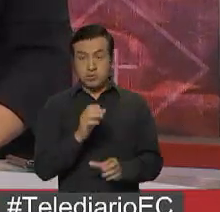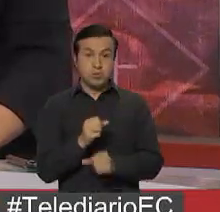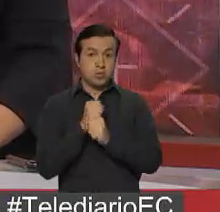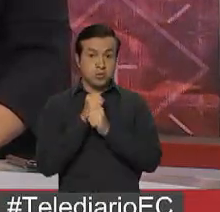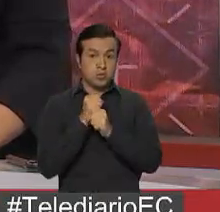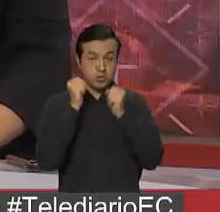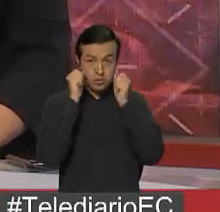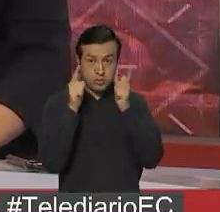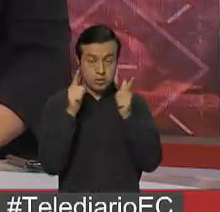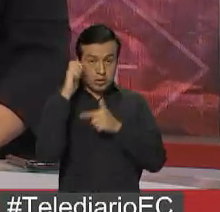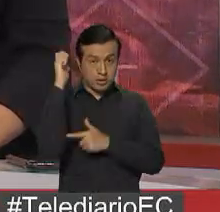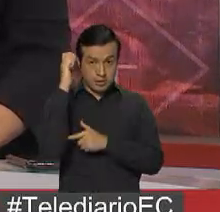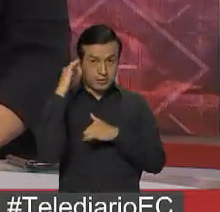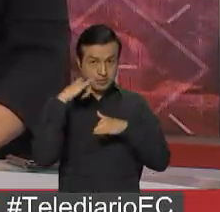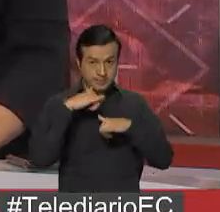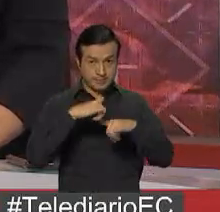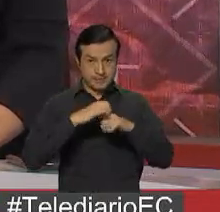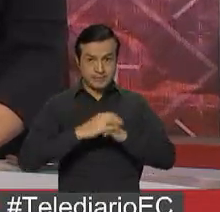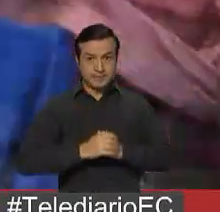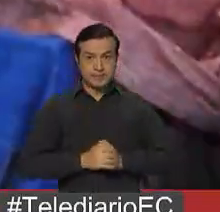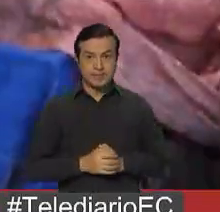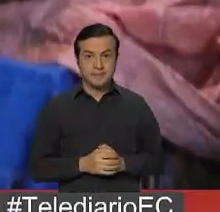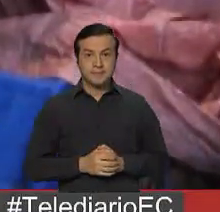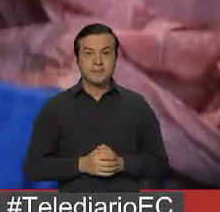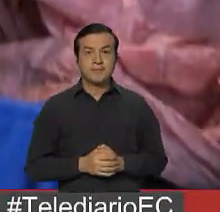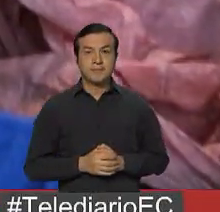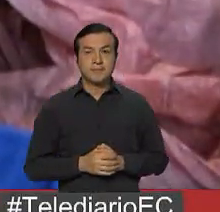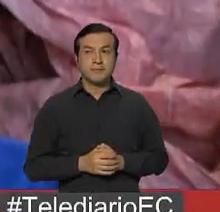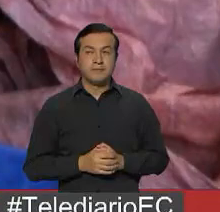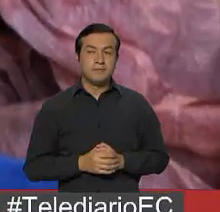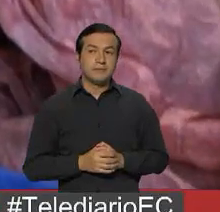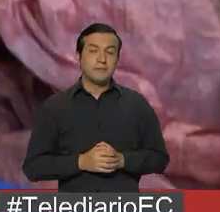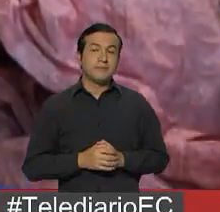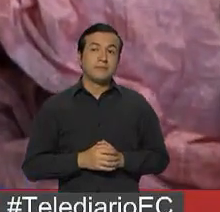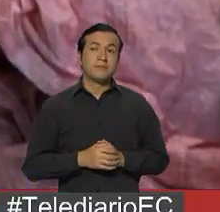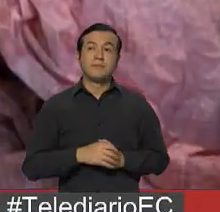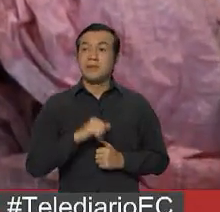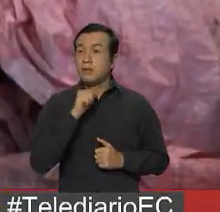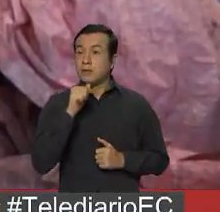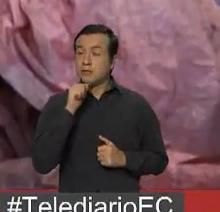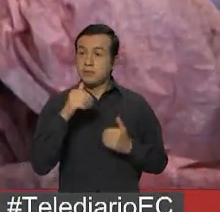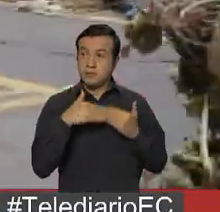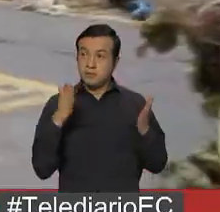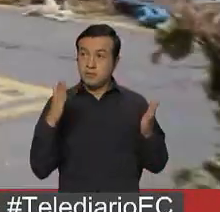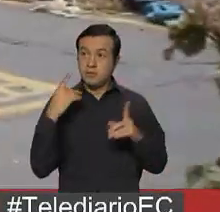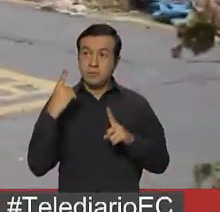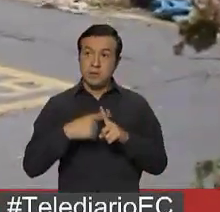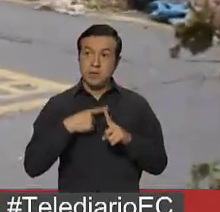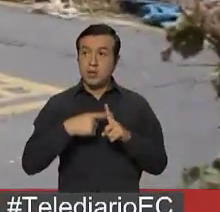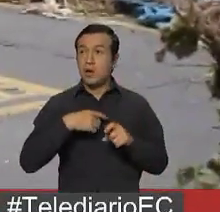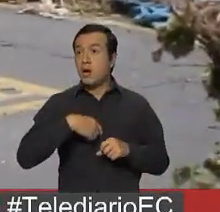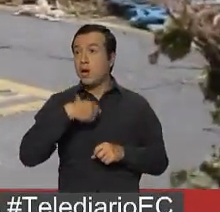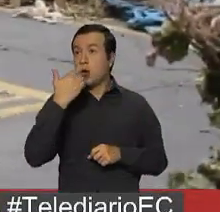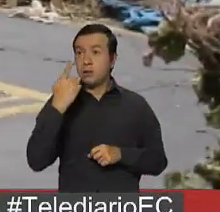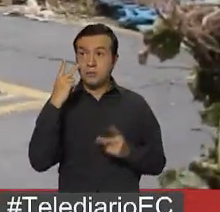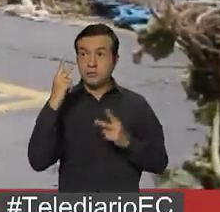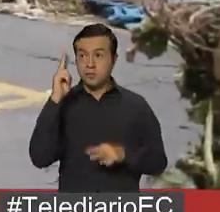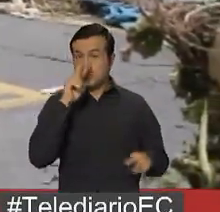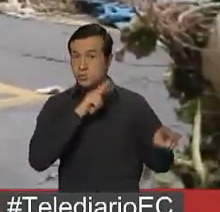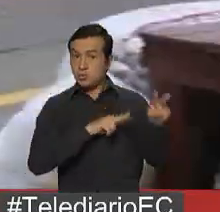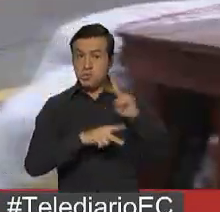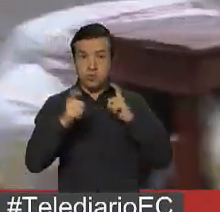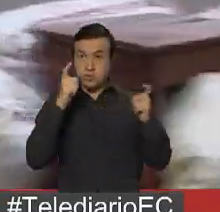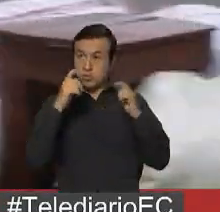operar durante la emergencia aún no opera en toda su capacidad pero en el mercado mayorista de ambato no se deja ningún control